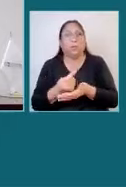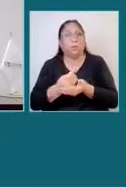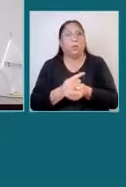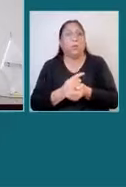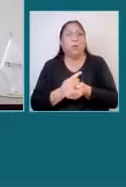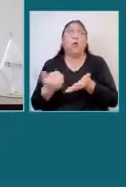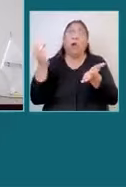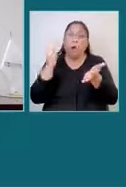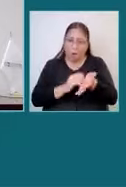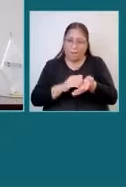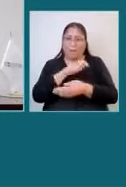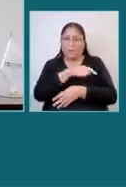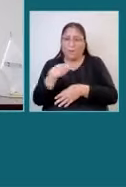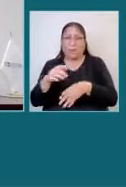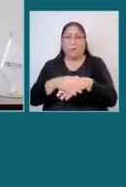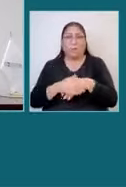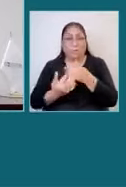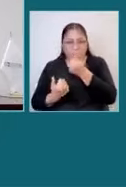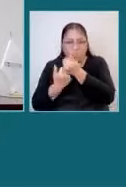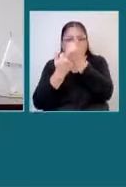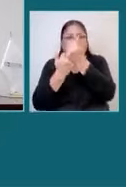el inversionista ancla